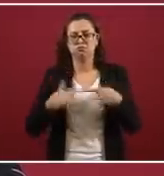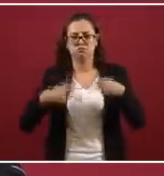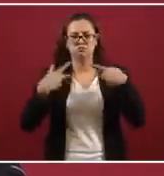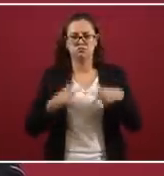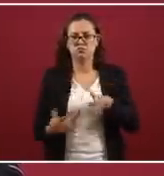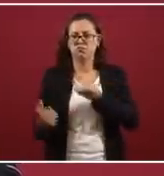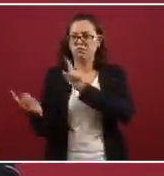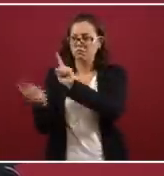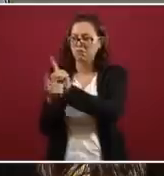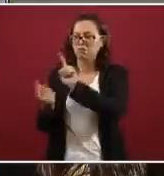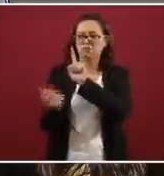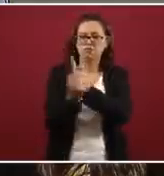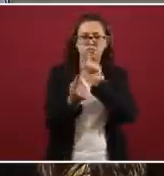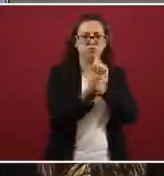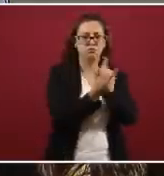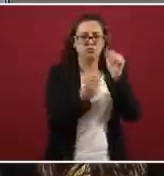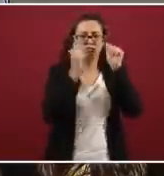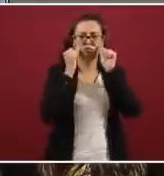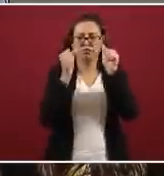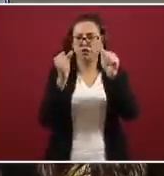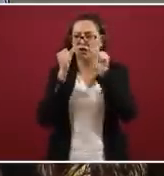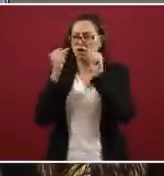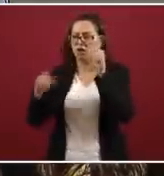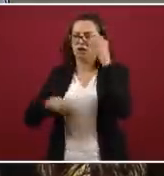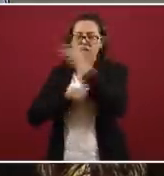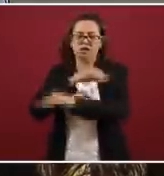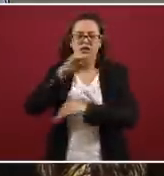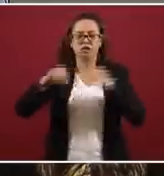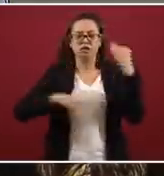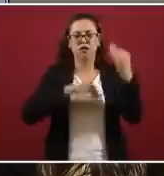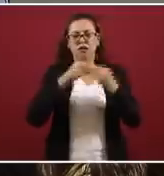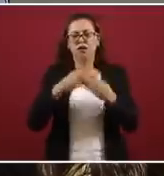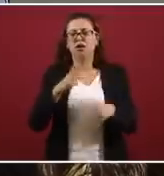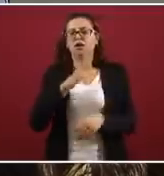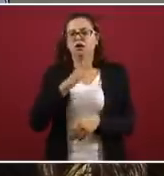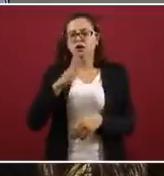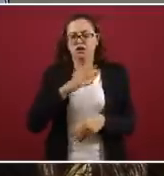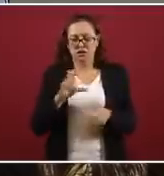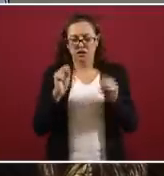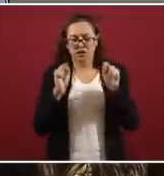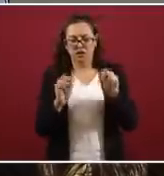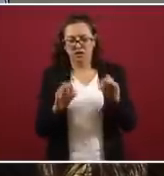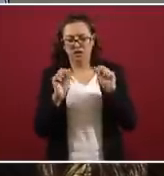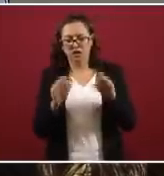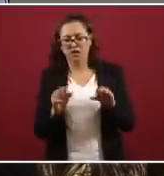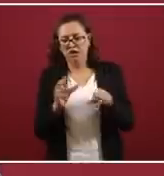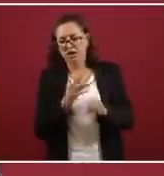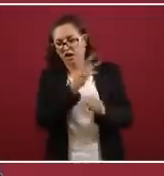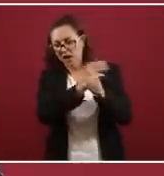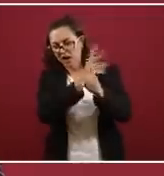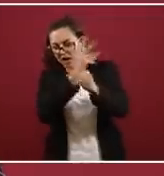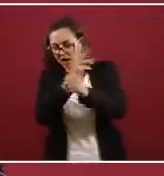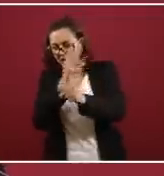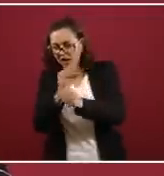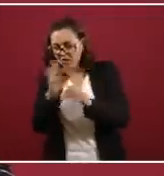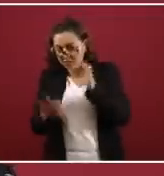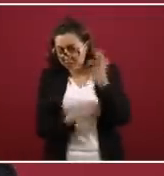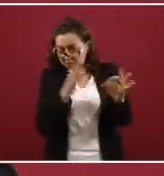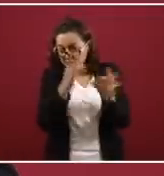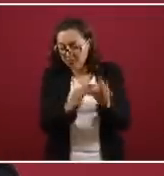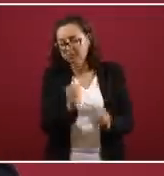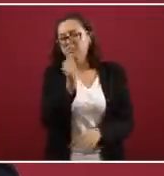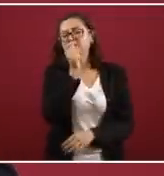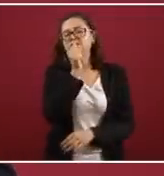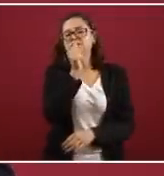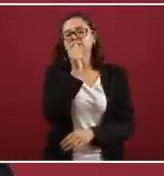productores, atendemos todas las demandas. Tenemos instalaciones que no se han terminado de finalizar para